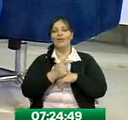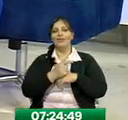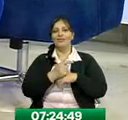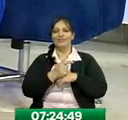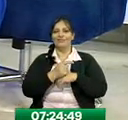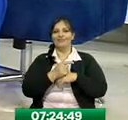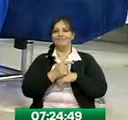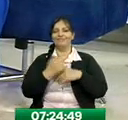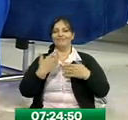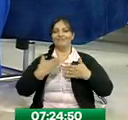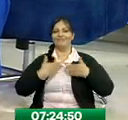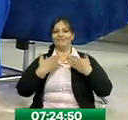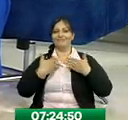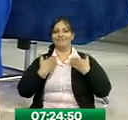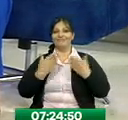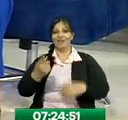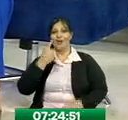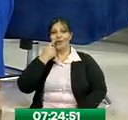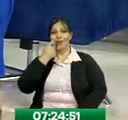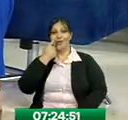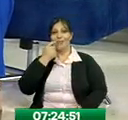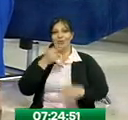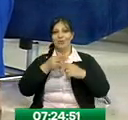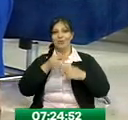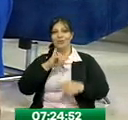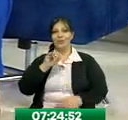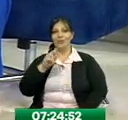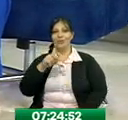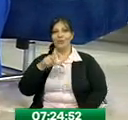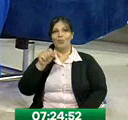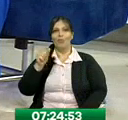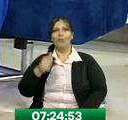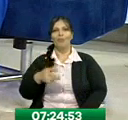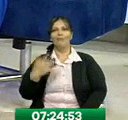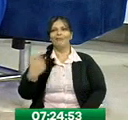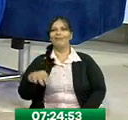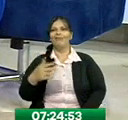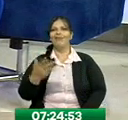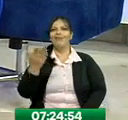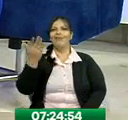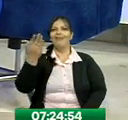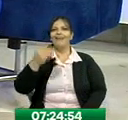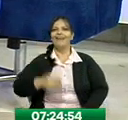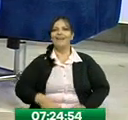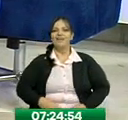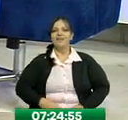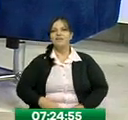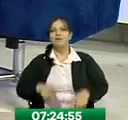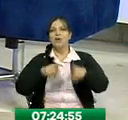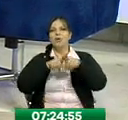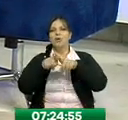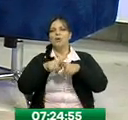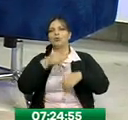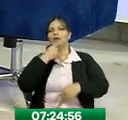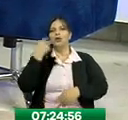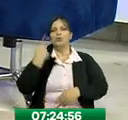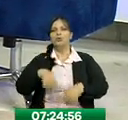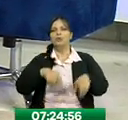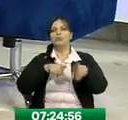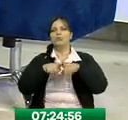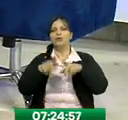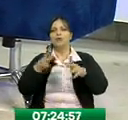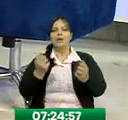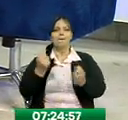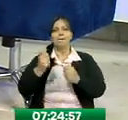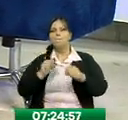ese triunfo, con ese progreso, con ese avance de nuestro compatriota Julio Castillo, allá en Rusia. Allá en Rusia está